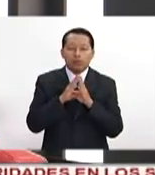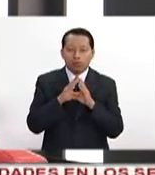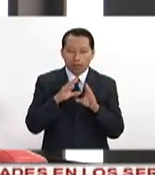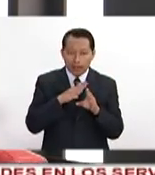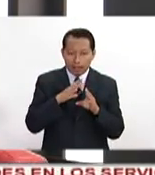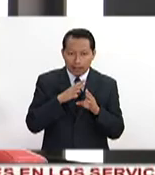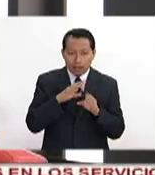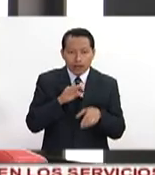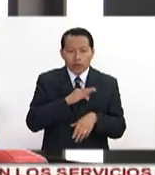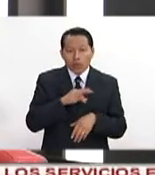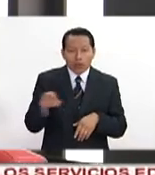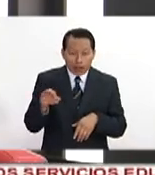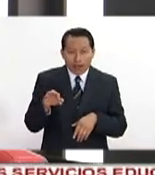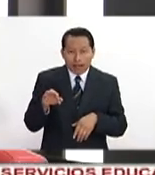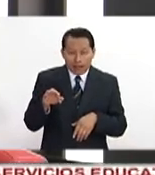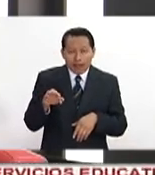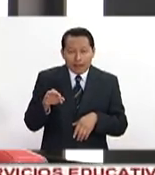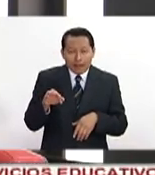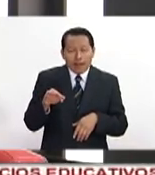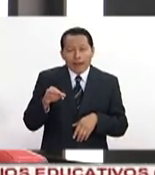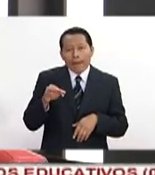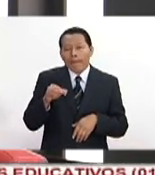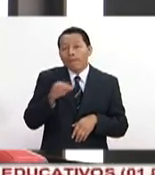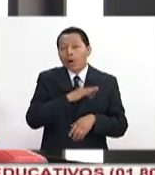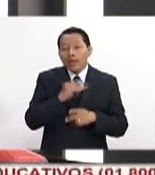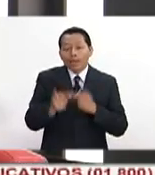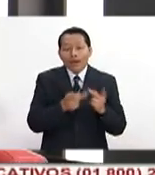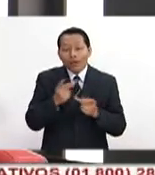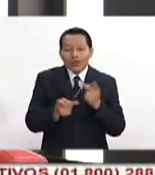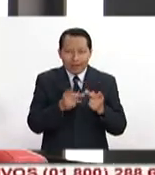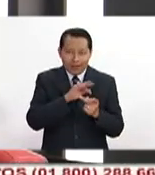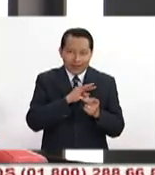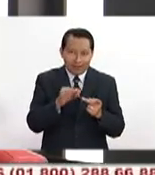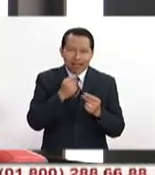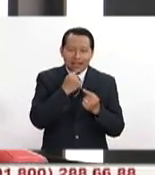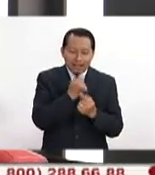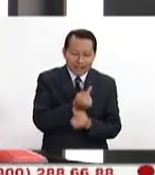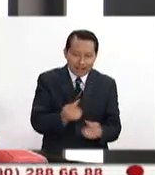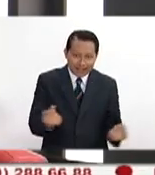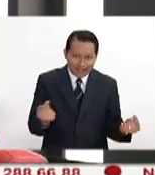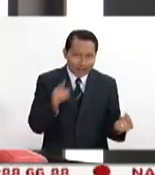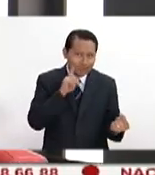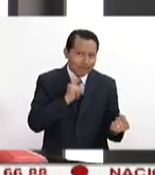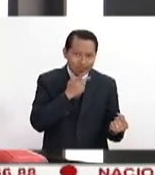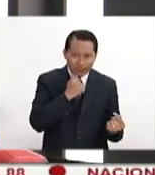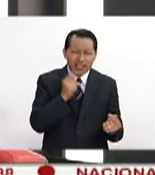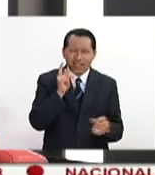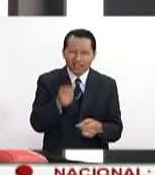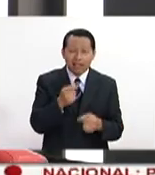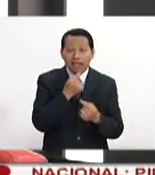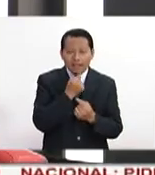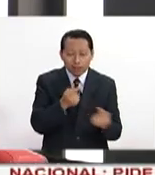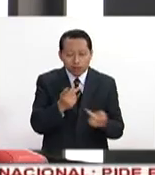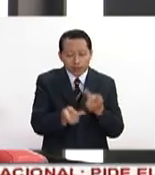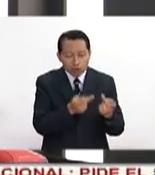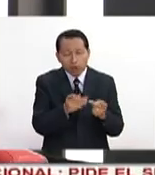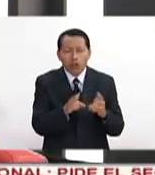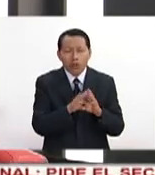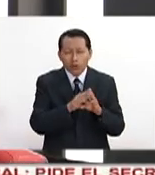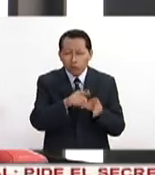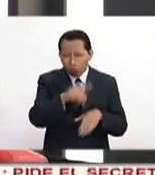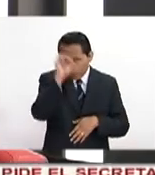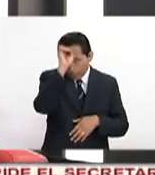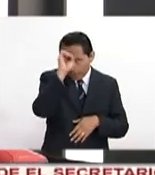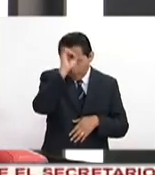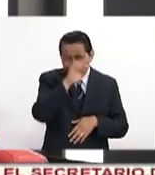consulta también paralelamente a esta para niñas y niños y adolescentes. ¿Qué quiere decir con esto? Que vamos a preguntar a los niños cómo pueden mejorar su colonia.